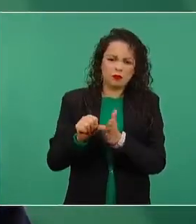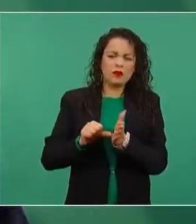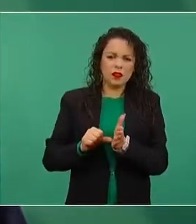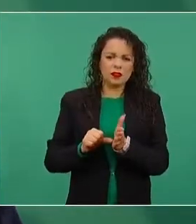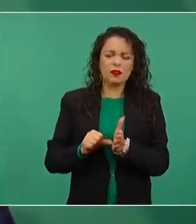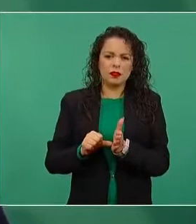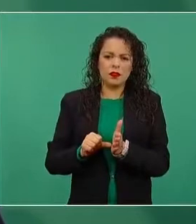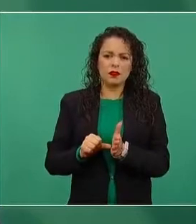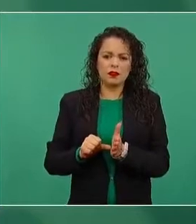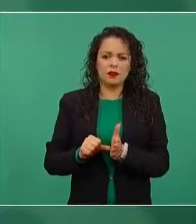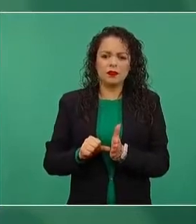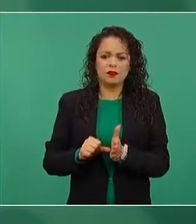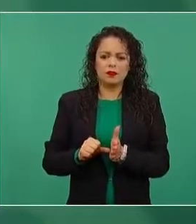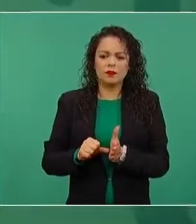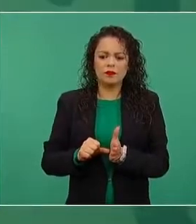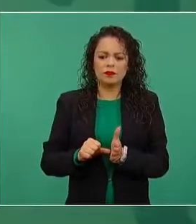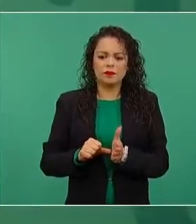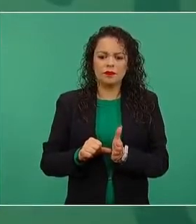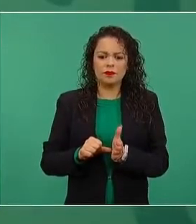como